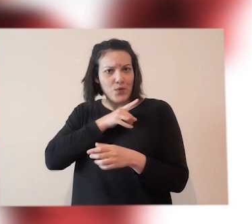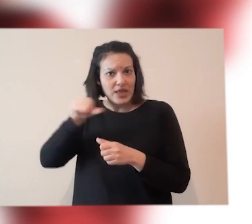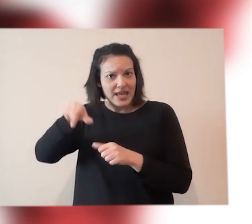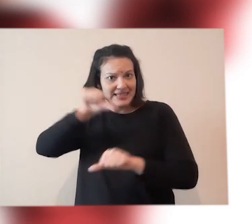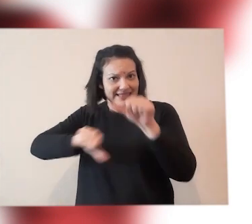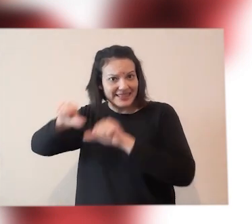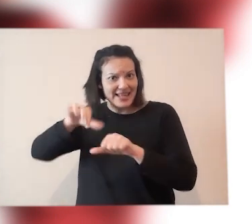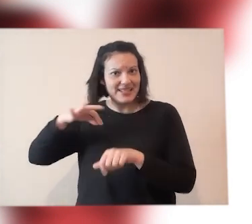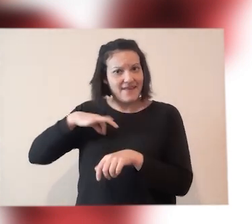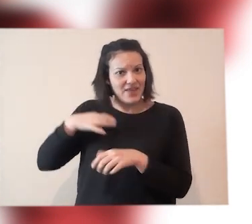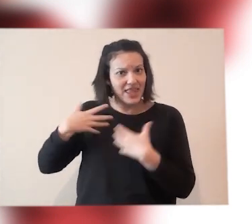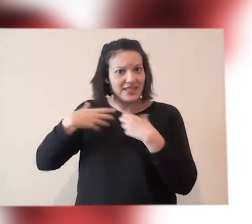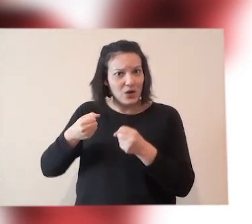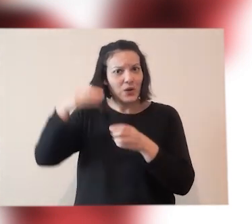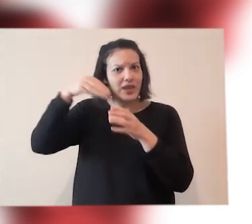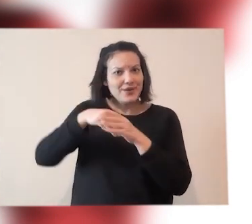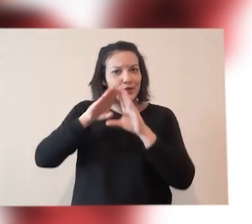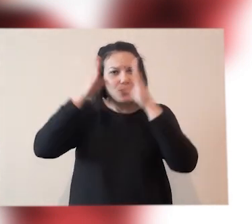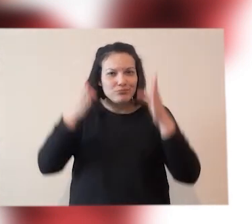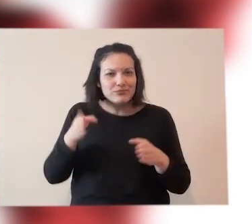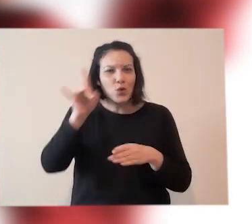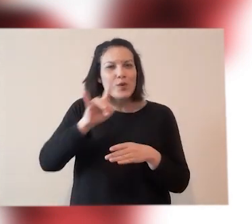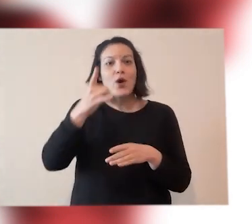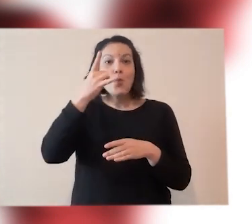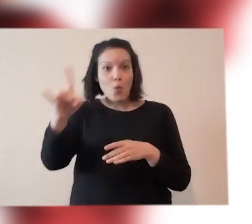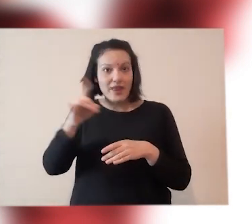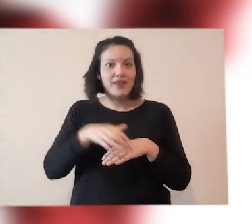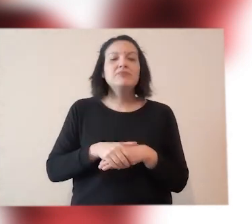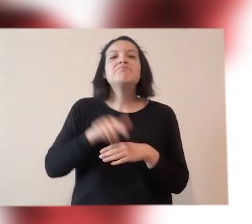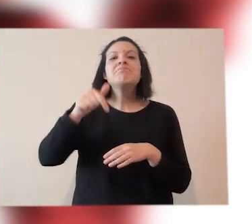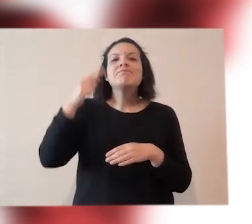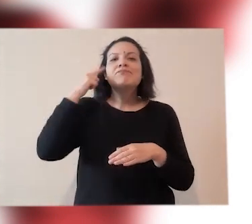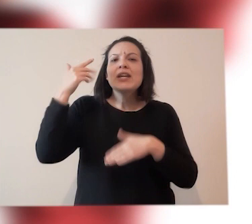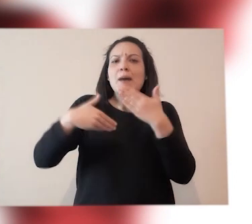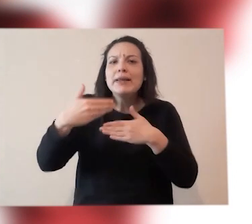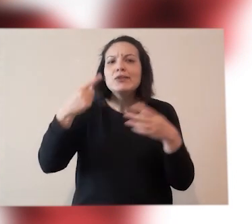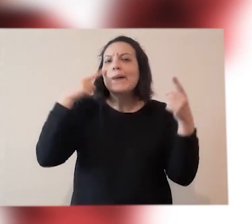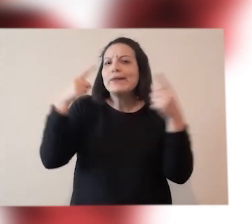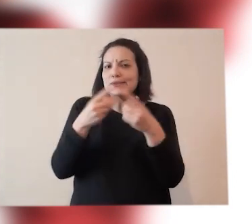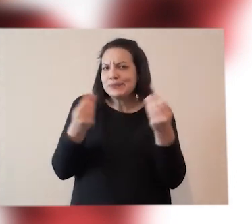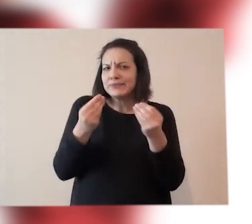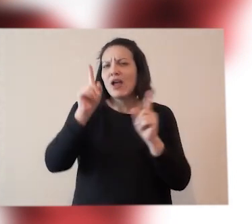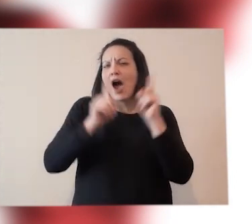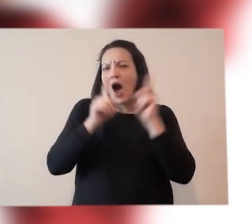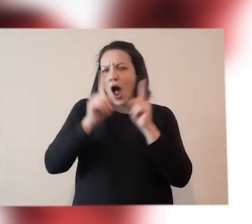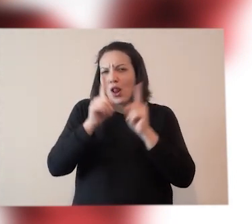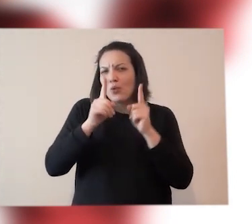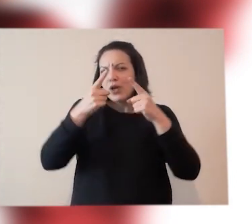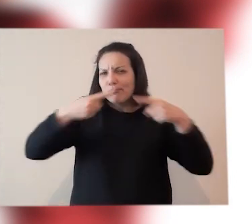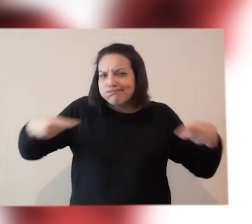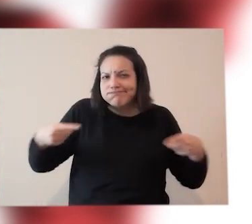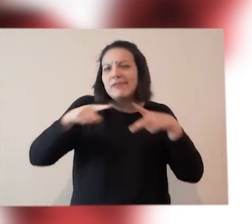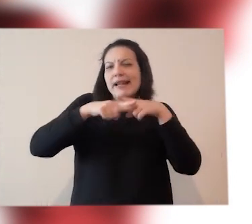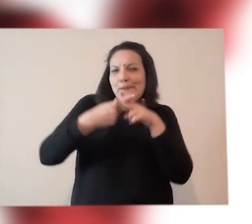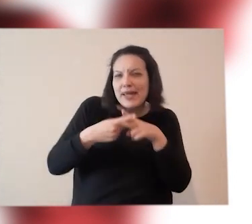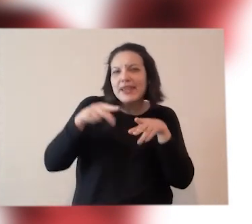la Universidad Autónoma de Entre Ríos. El objetivo de esta capacitación es brindar algunas herramientas y recomendaciones que